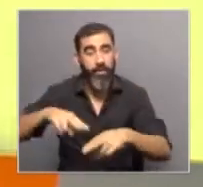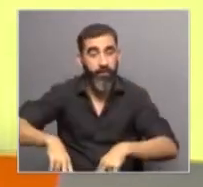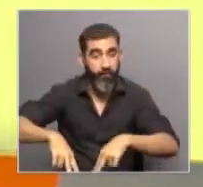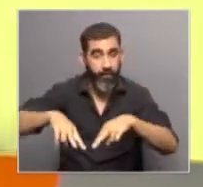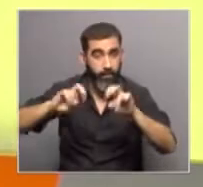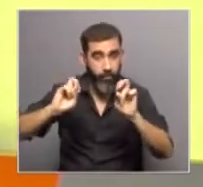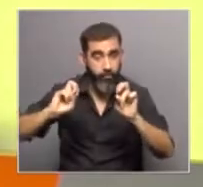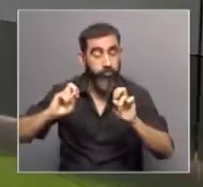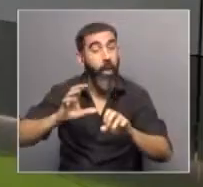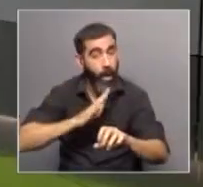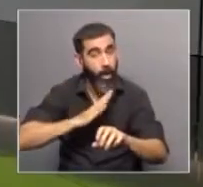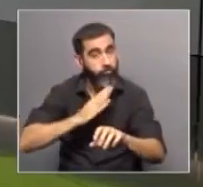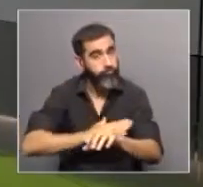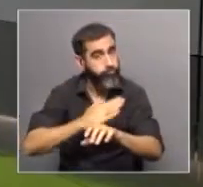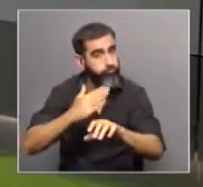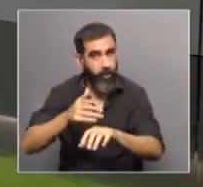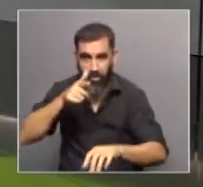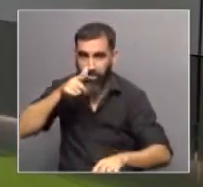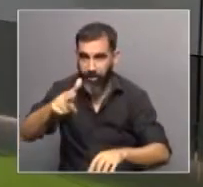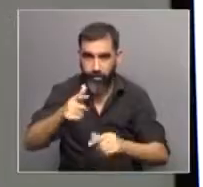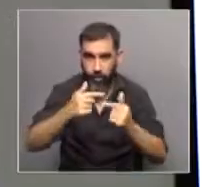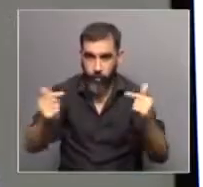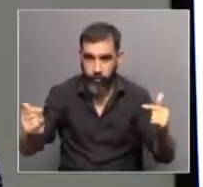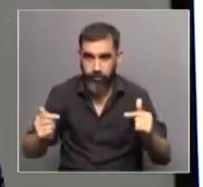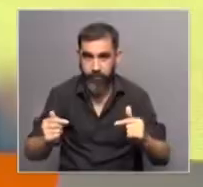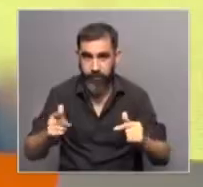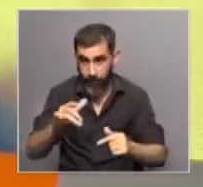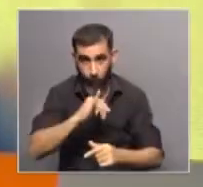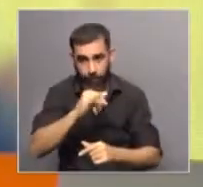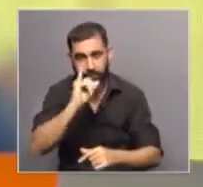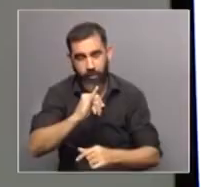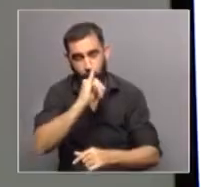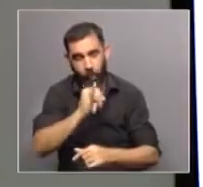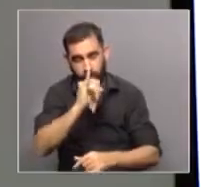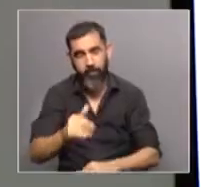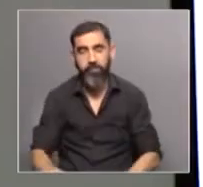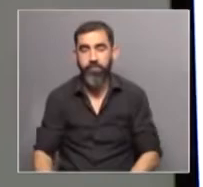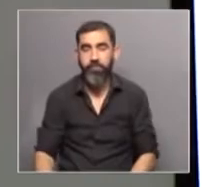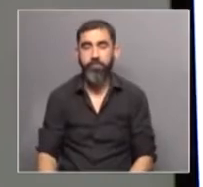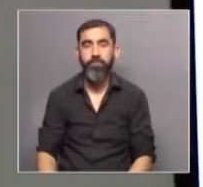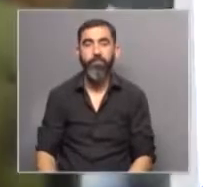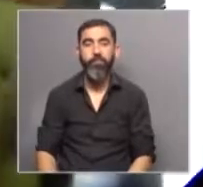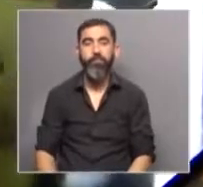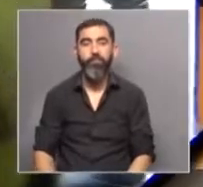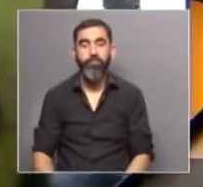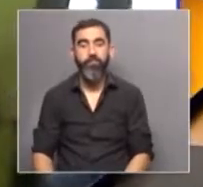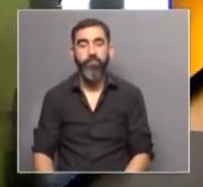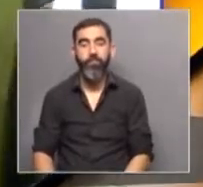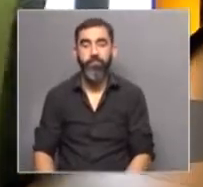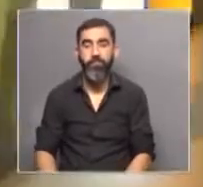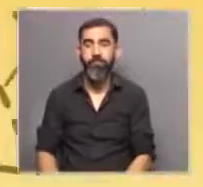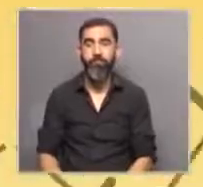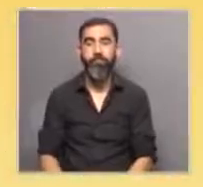le trajo repercusiones directas. A ver, ¿las cuentan? Las cuentan, lo vemos en el próximo tape.